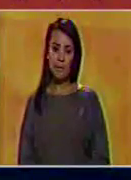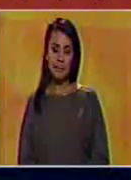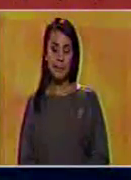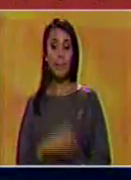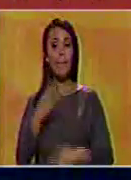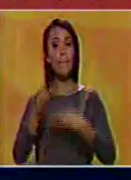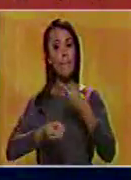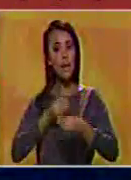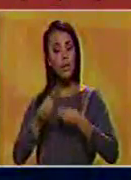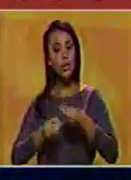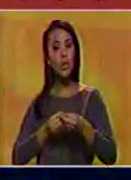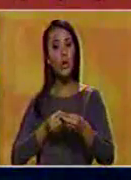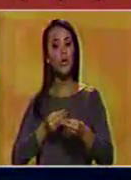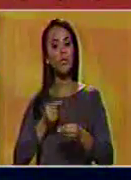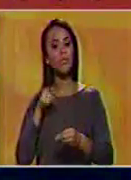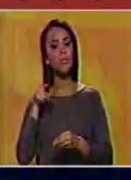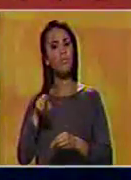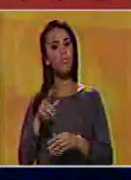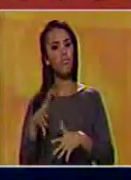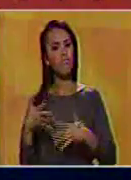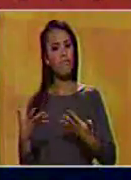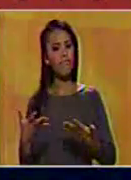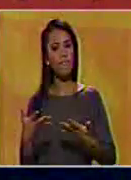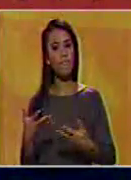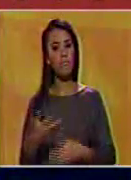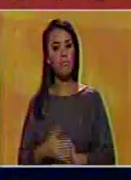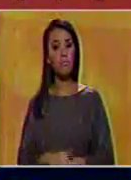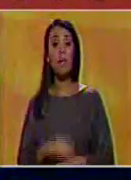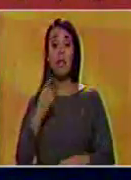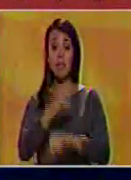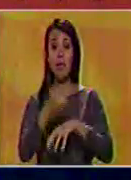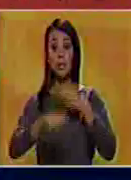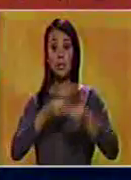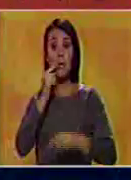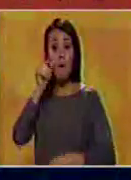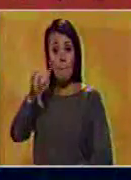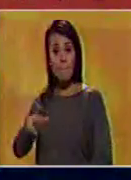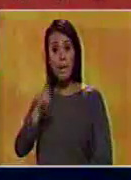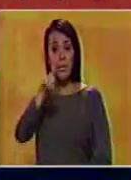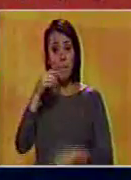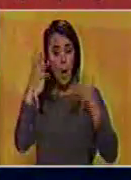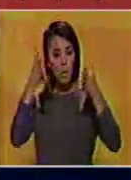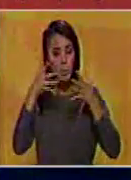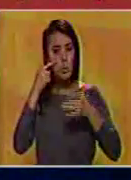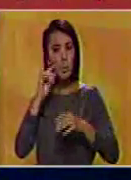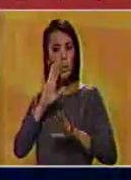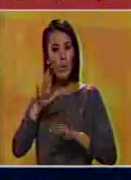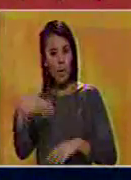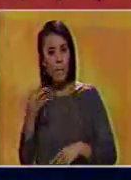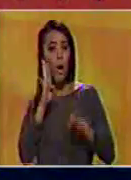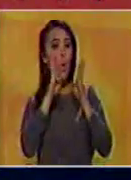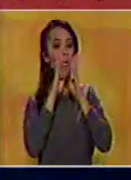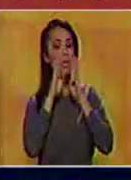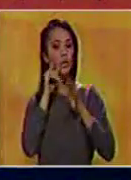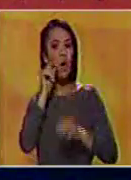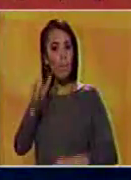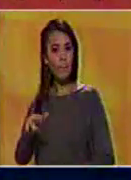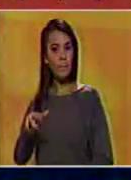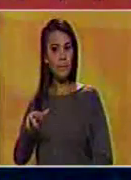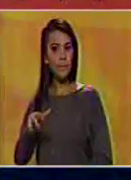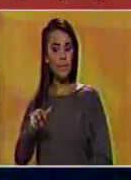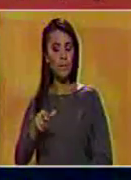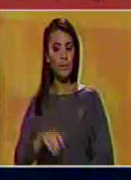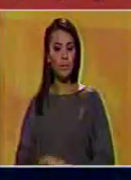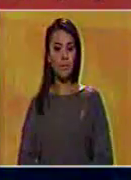acción y adelantó eso que iba que tenía que cumplir este señor a morfeo además del entrenamiento luego veremos una confesión de alias morfeo